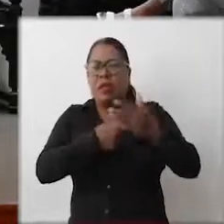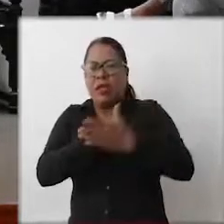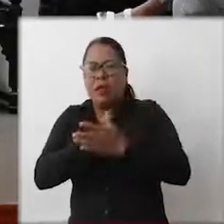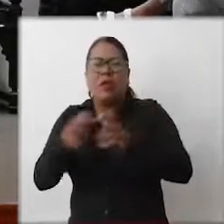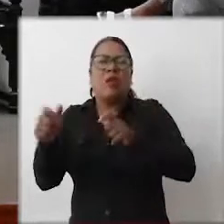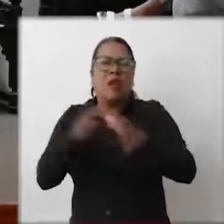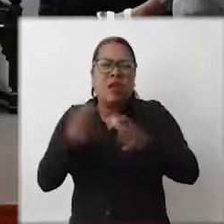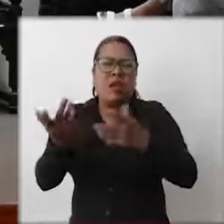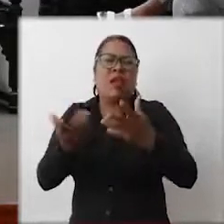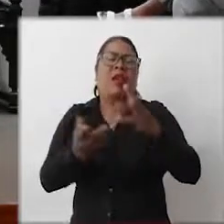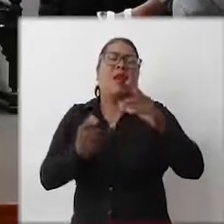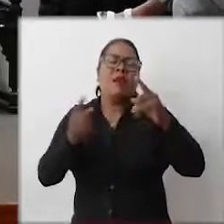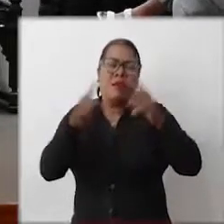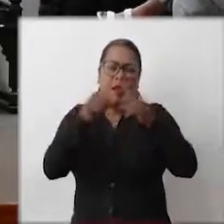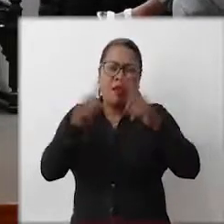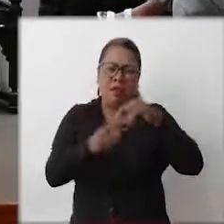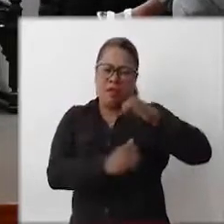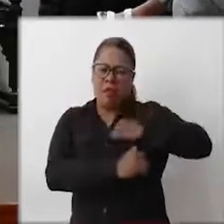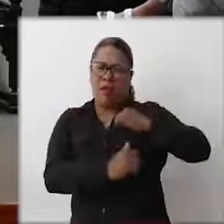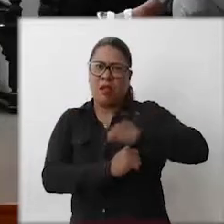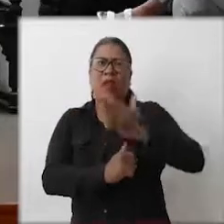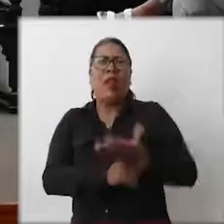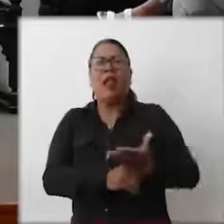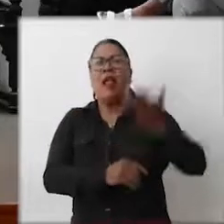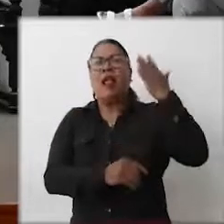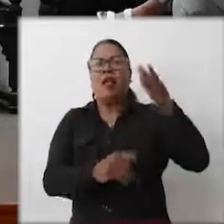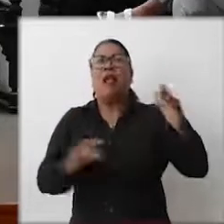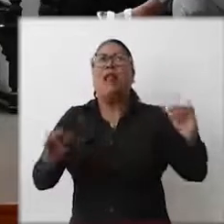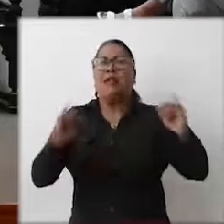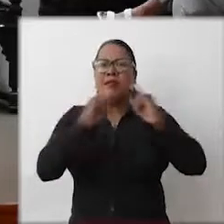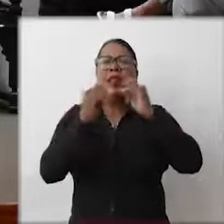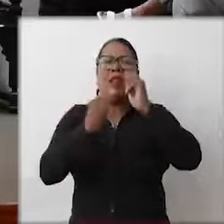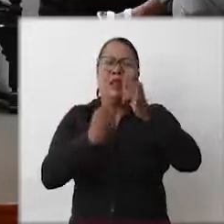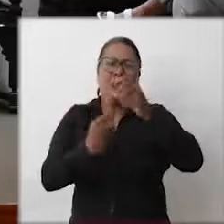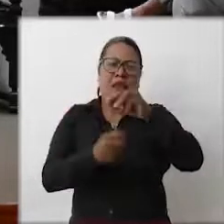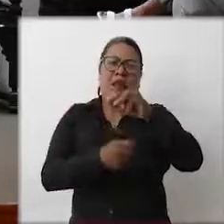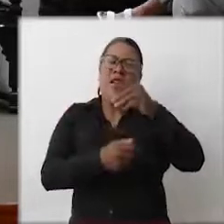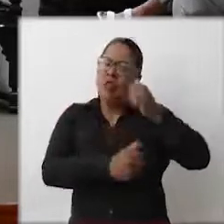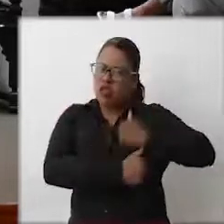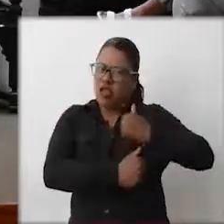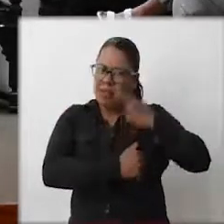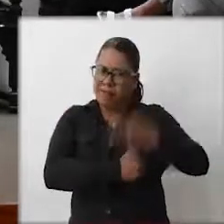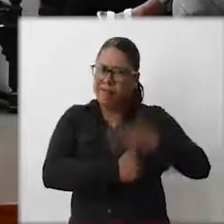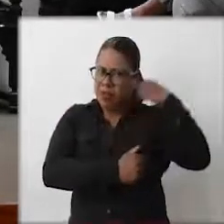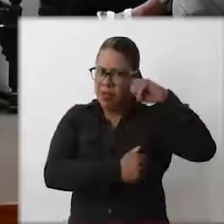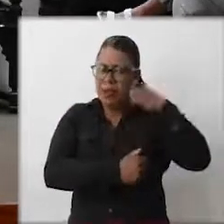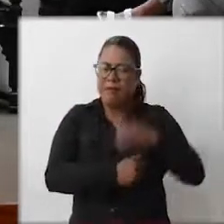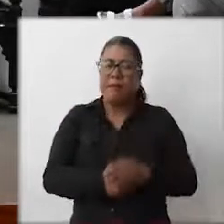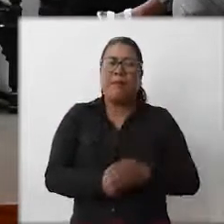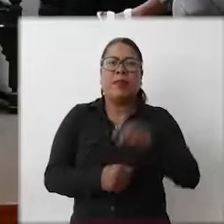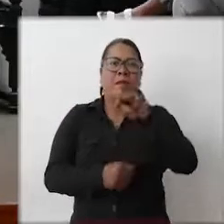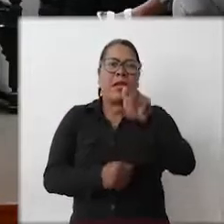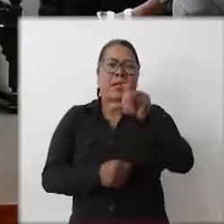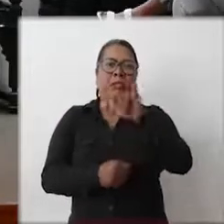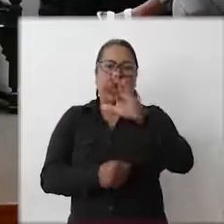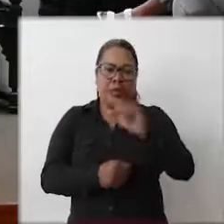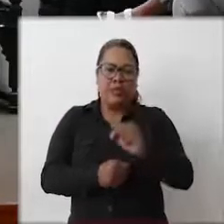plataforma prehispánica. Al no querer quitar Cortés su casa de ahí, cuando se traza la villa de Antequera, Oaxaca,